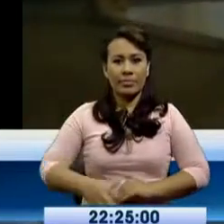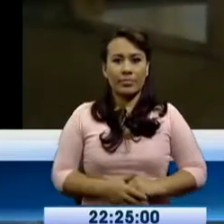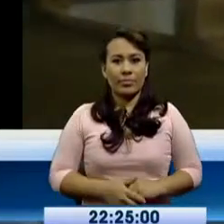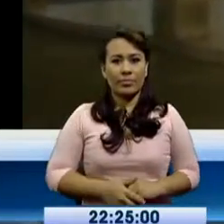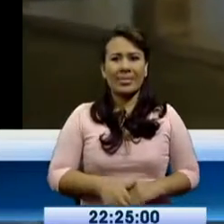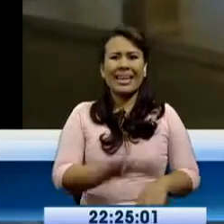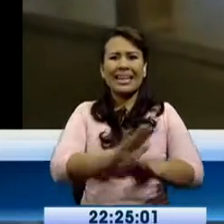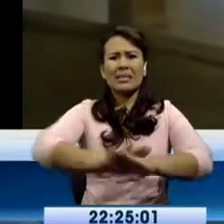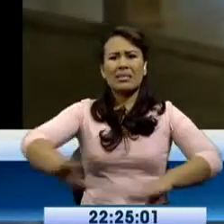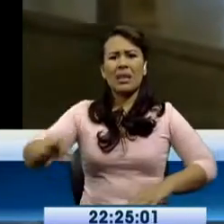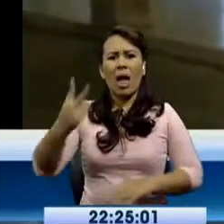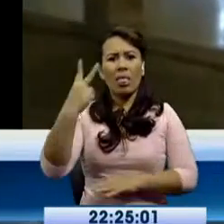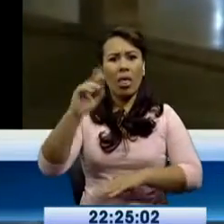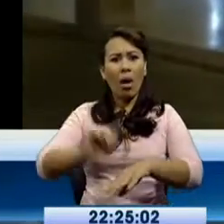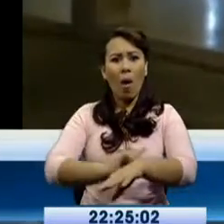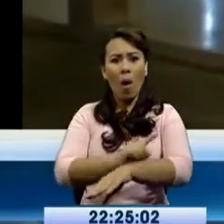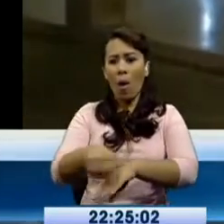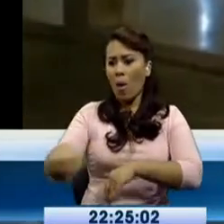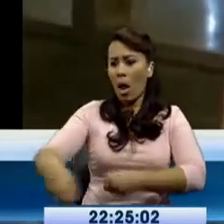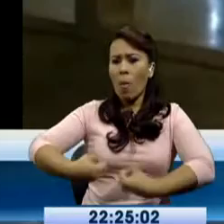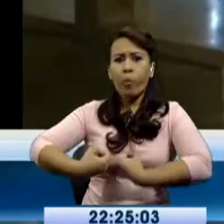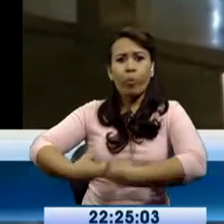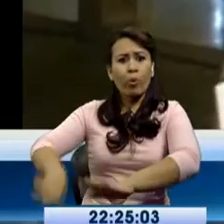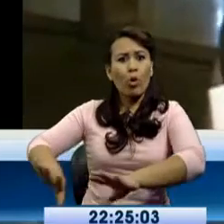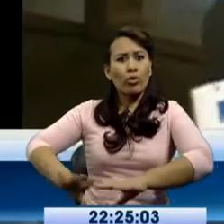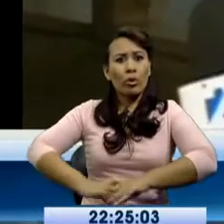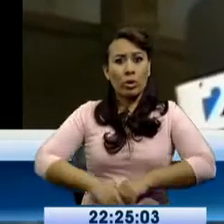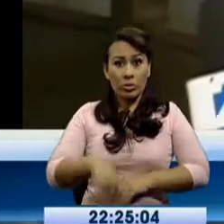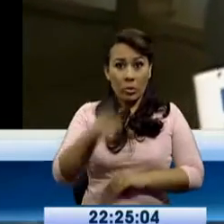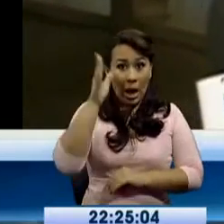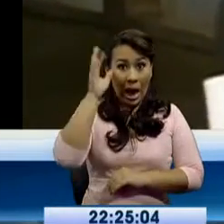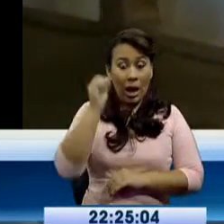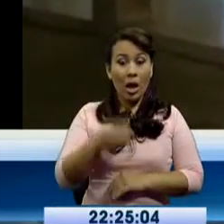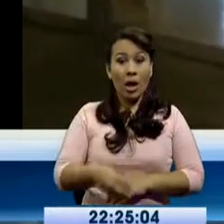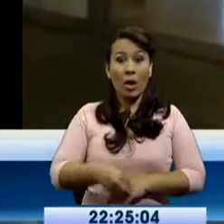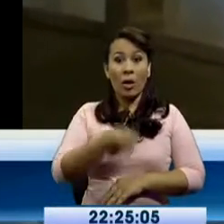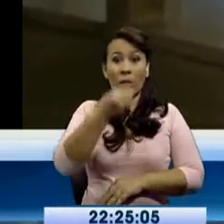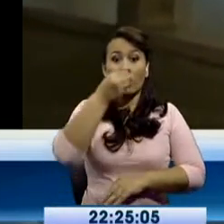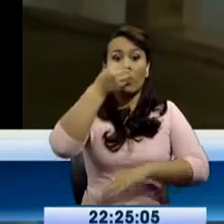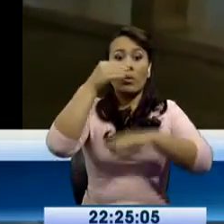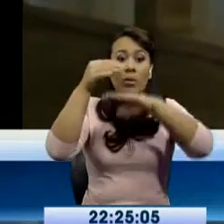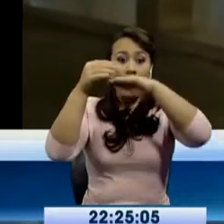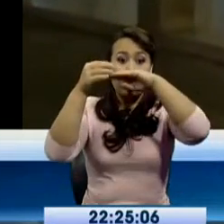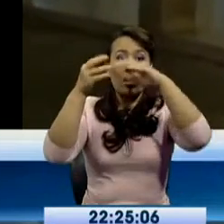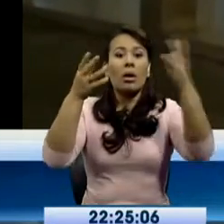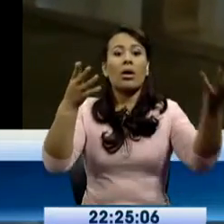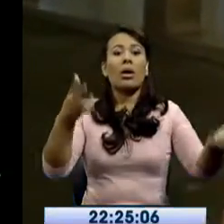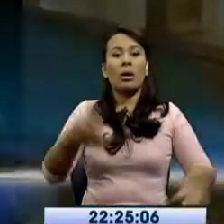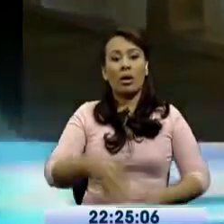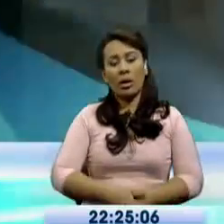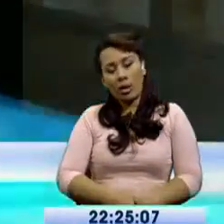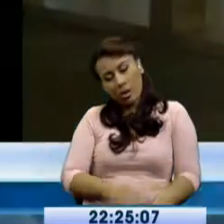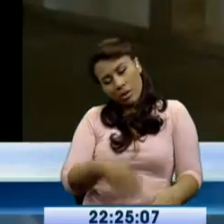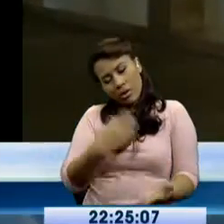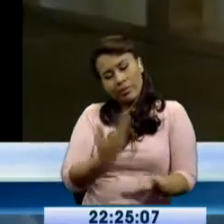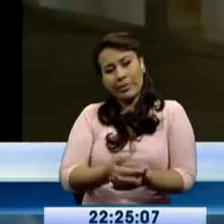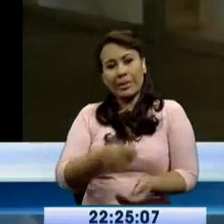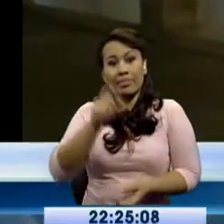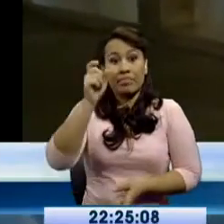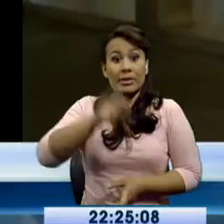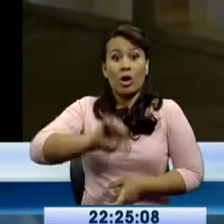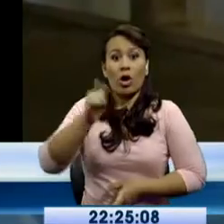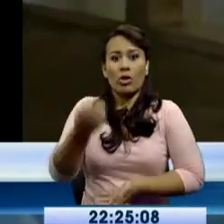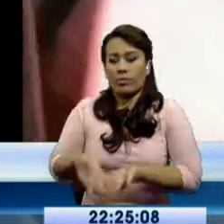Ya tiene más de 2 horas, socio, y ahí tirado. ¿Cree que se encontraría bajo los efectos de la escopolamina? Parece que sí, porque hemos tratado de levantarlo, pero